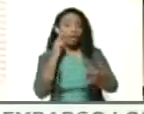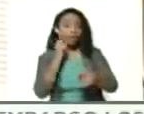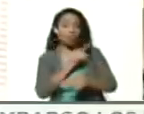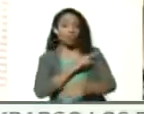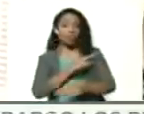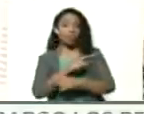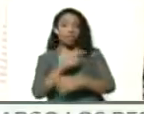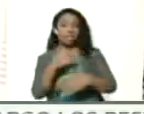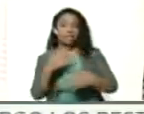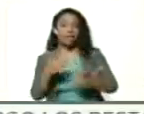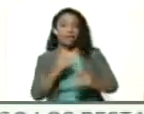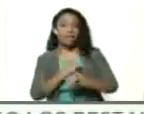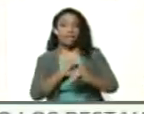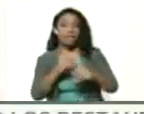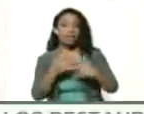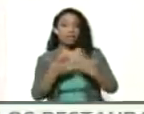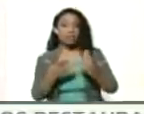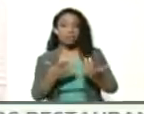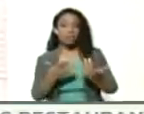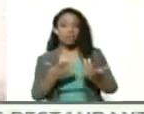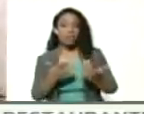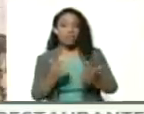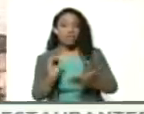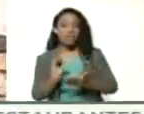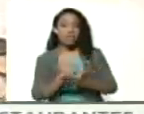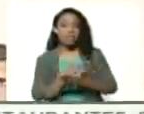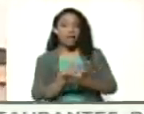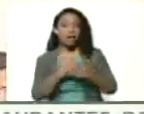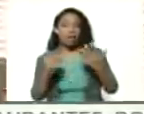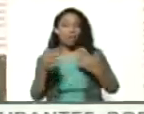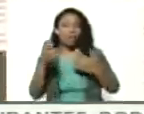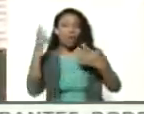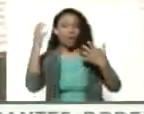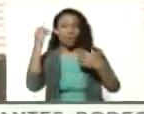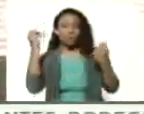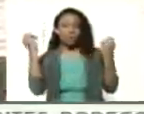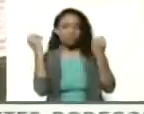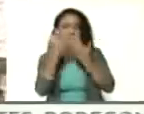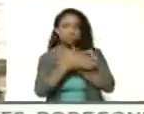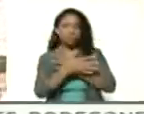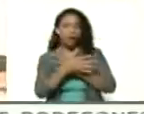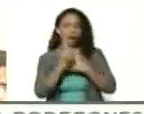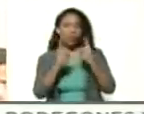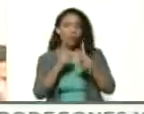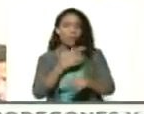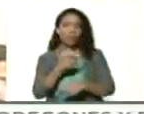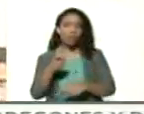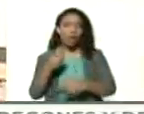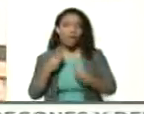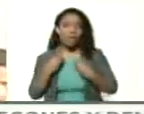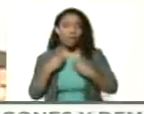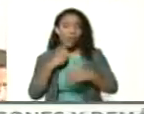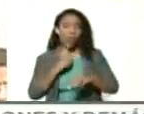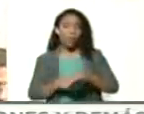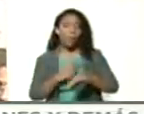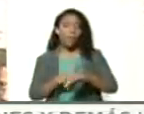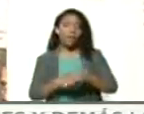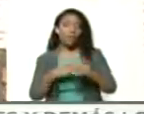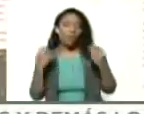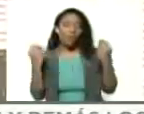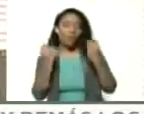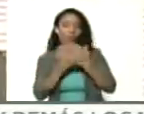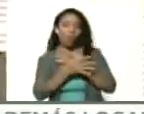que terminaron de quitarle confusión a los confundidos, porque ciertamente vivimos un momento de